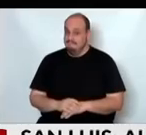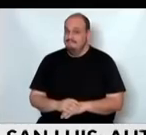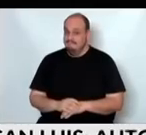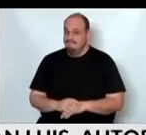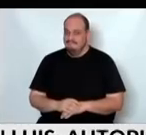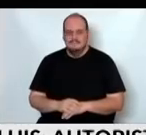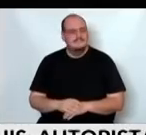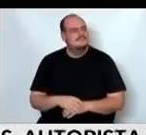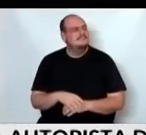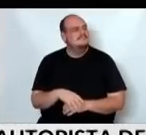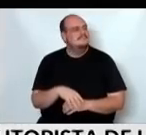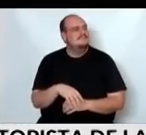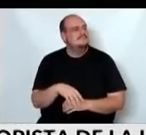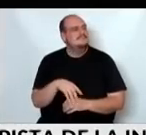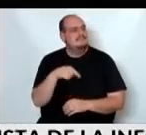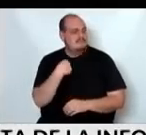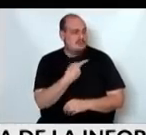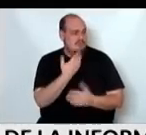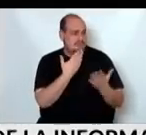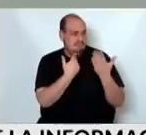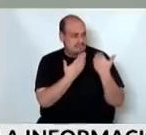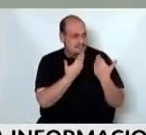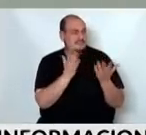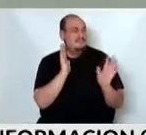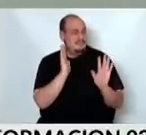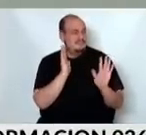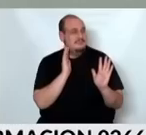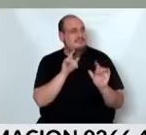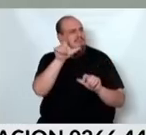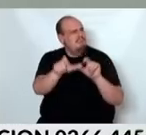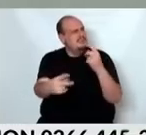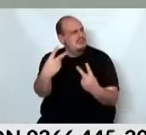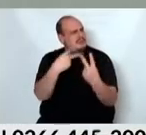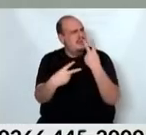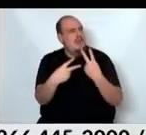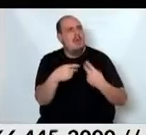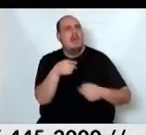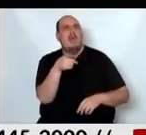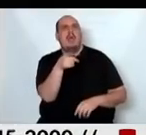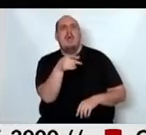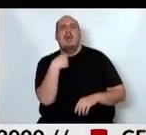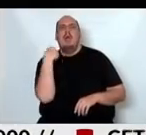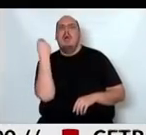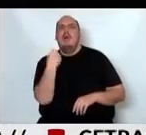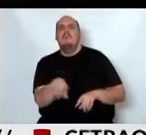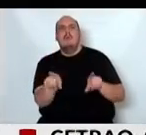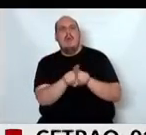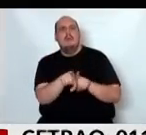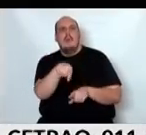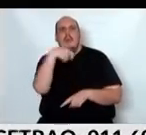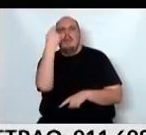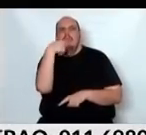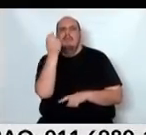mientras estamos haciendo esto, charlando, hay alguien que dice, mi hermano consume.